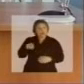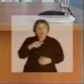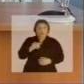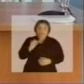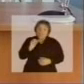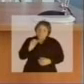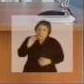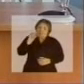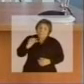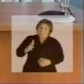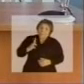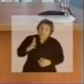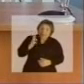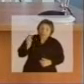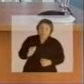ricos,